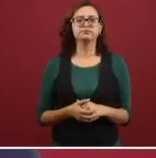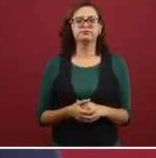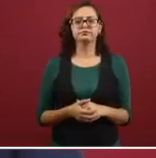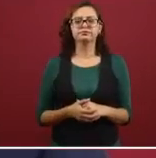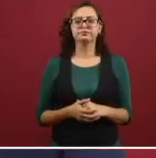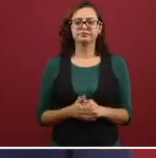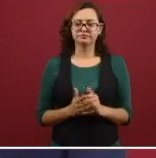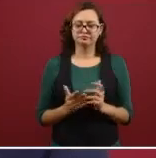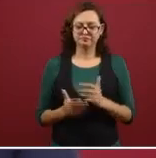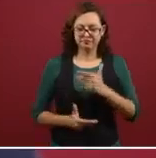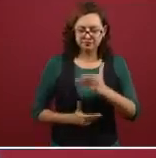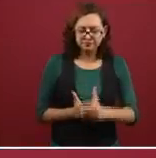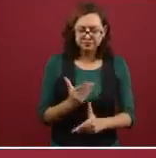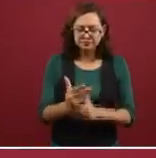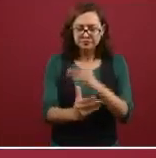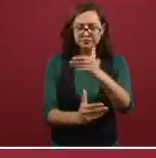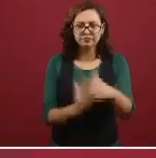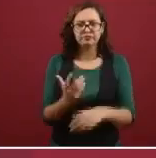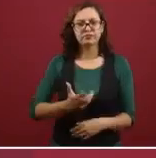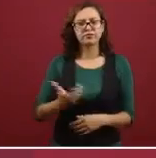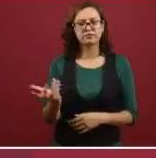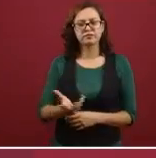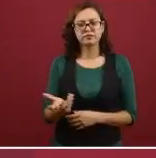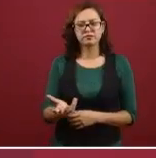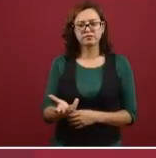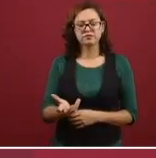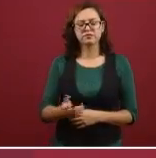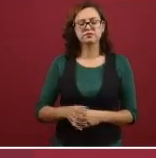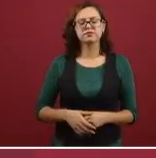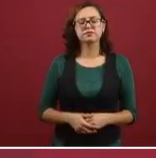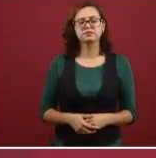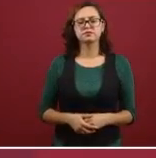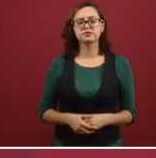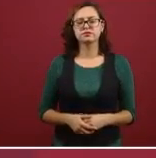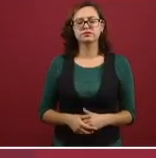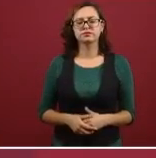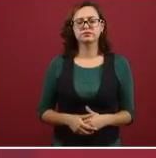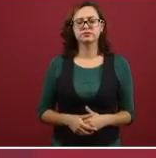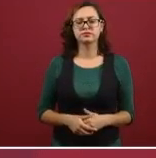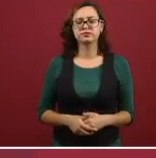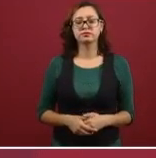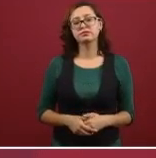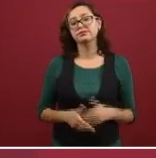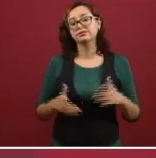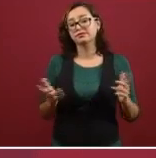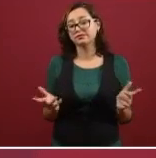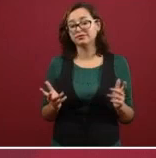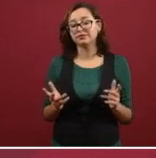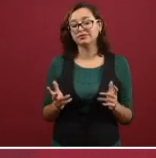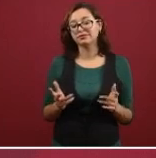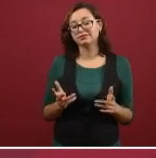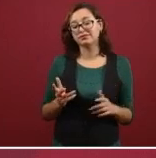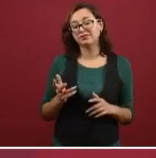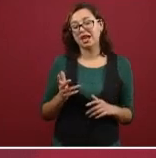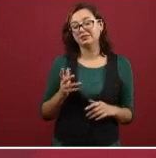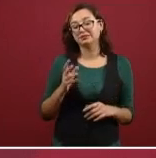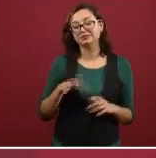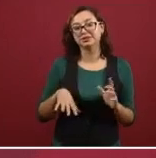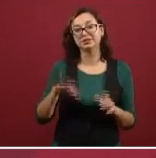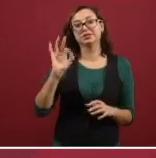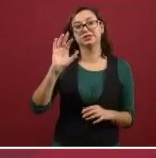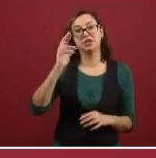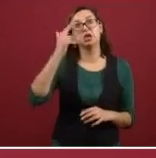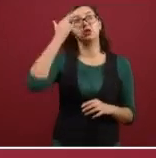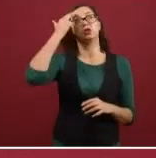pues elaborando, ahora sí, que como se dice pomposamente, en la